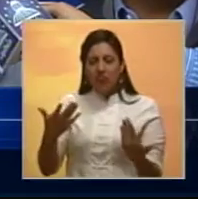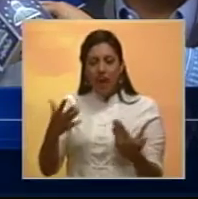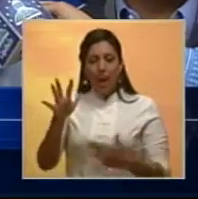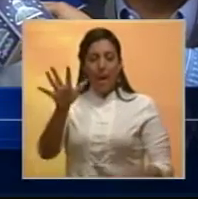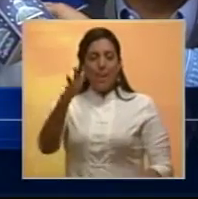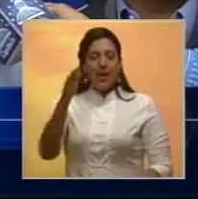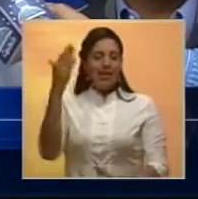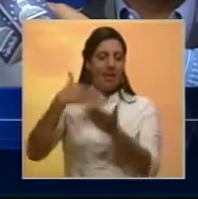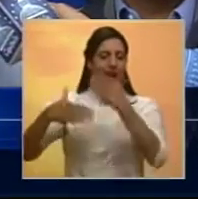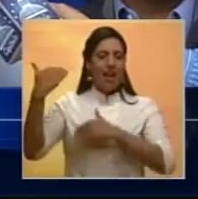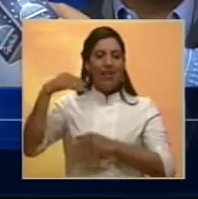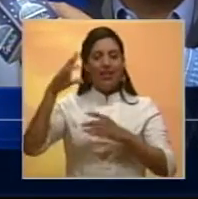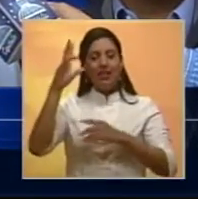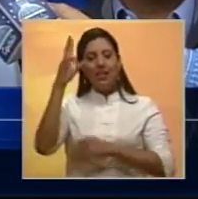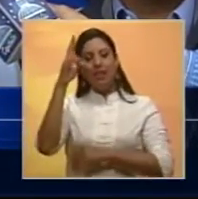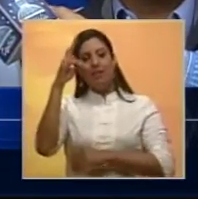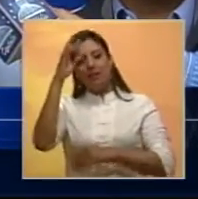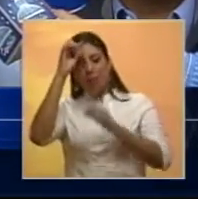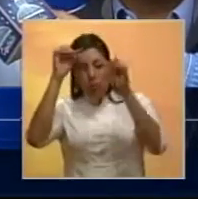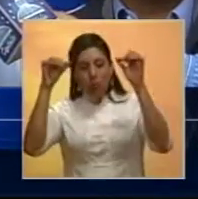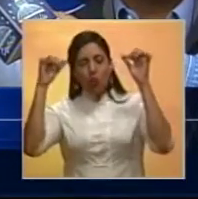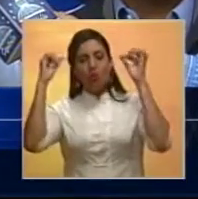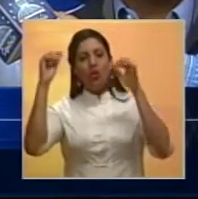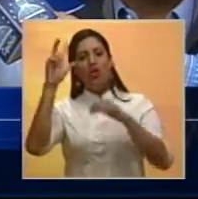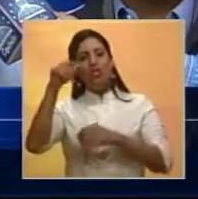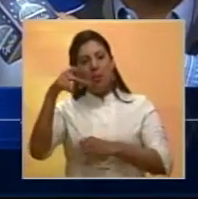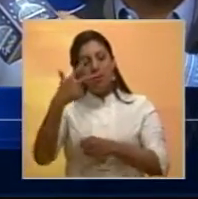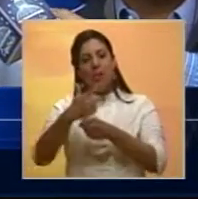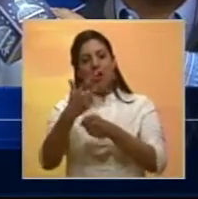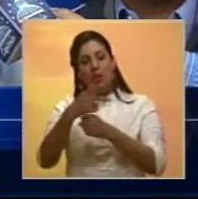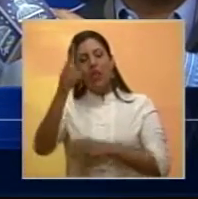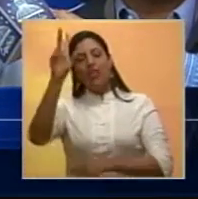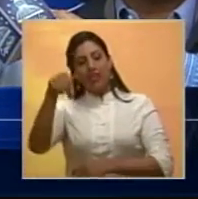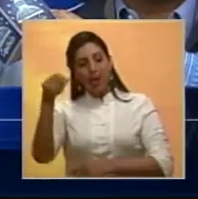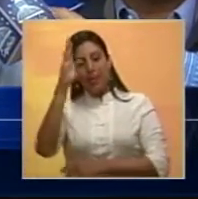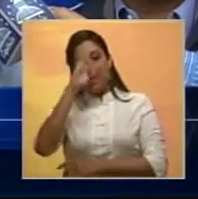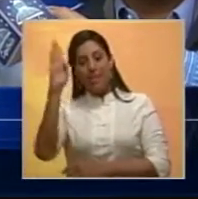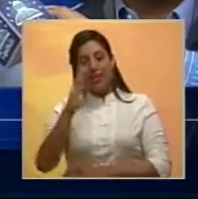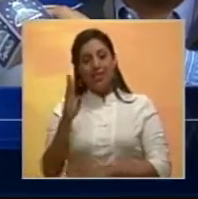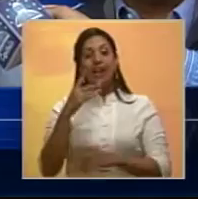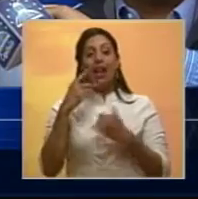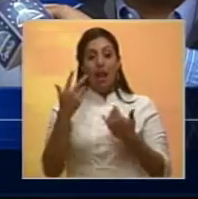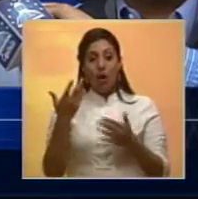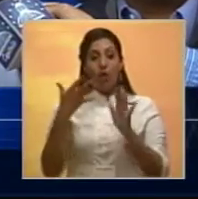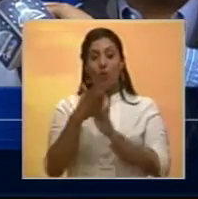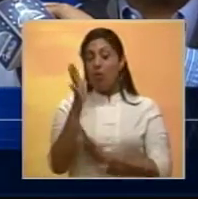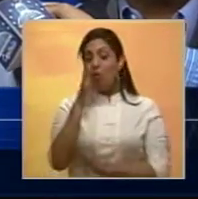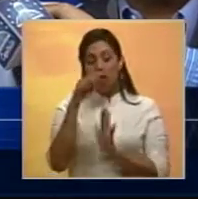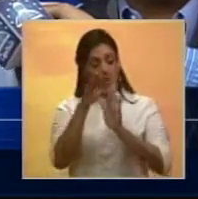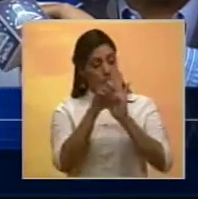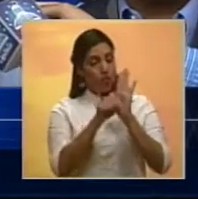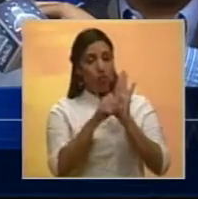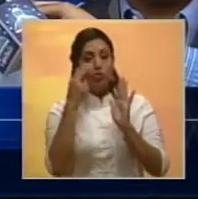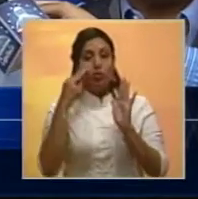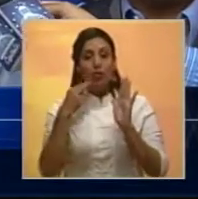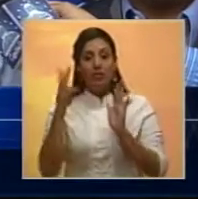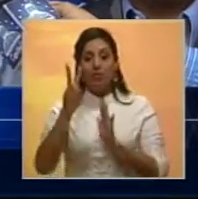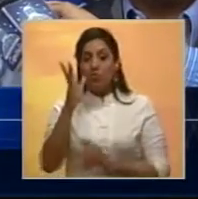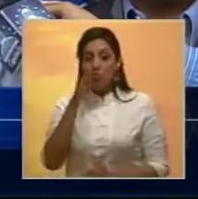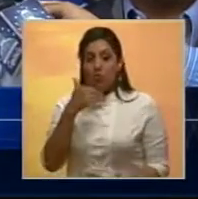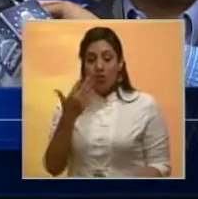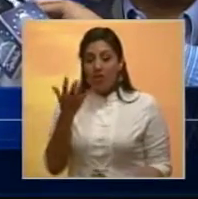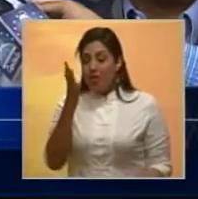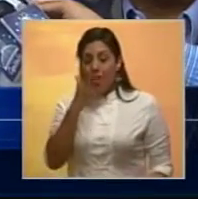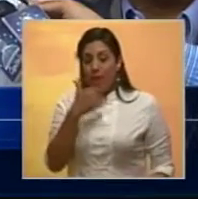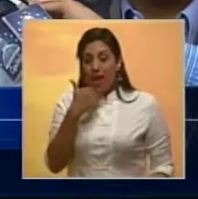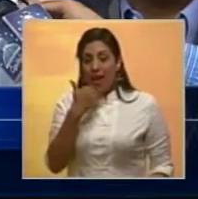parecido al que dieron en Honduras, en Paraguay y en Brasil. Un golpe de Estado tratando de utilizar figuras que no existen en la Constitución Bolivariana de Venezuela. No